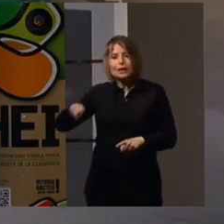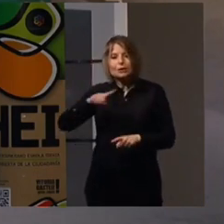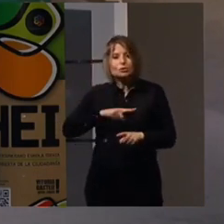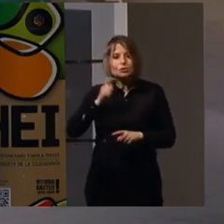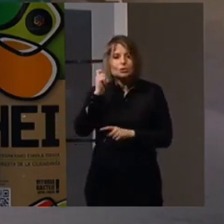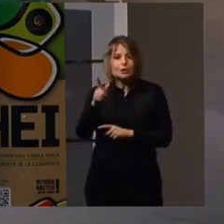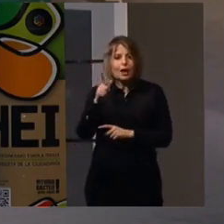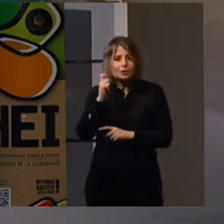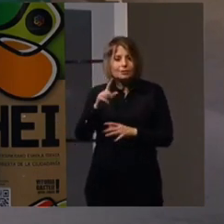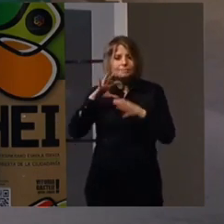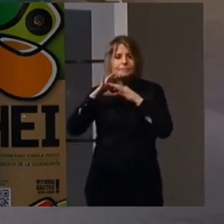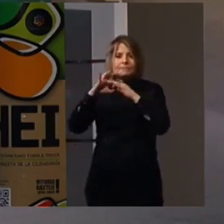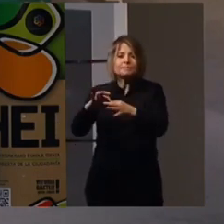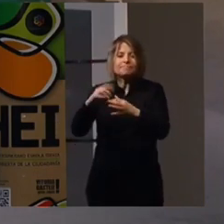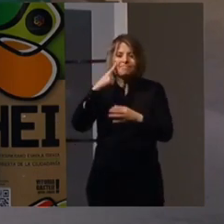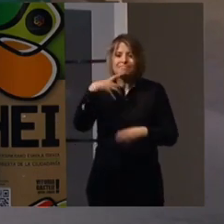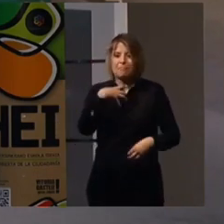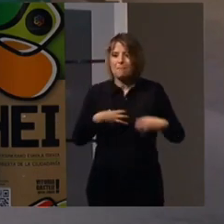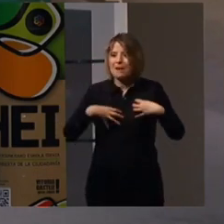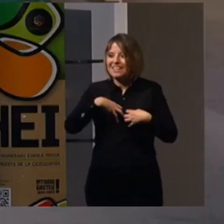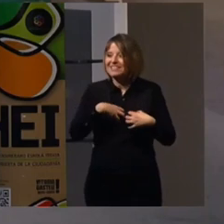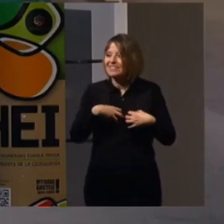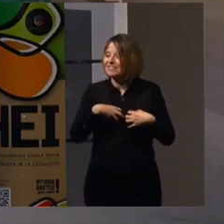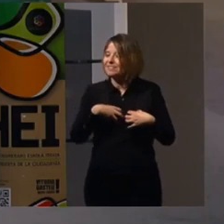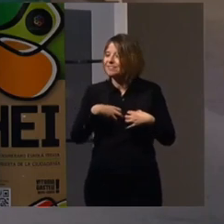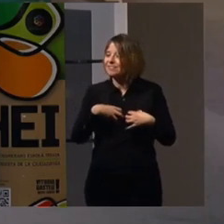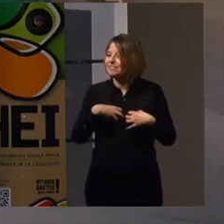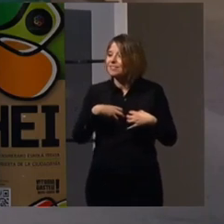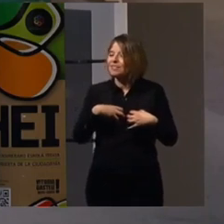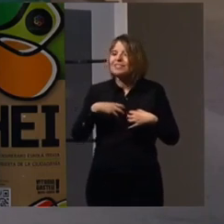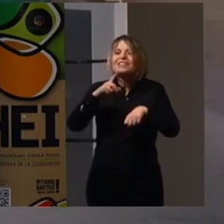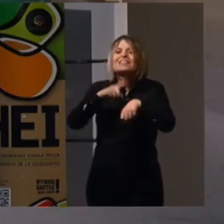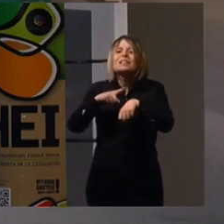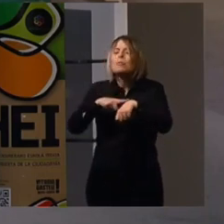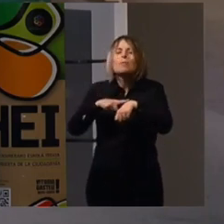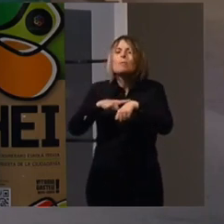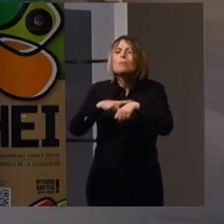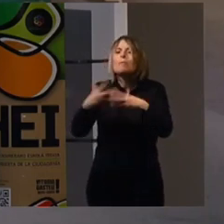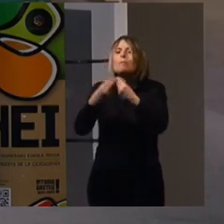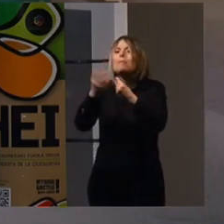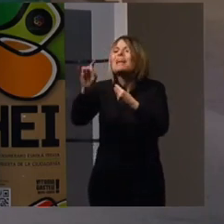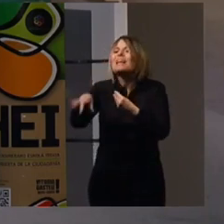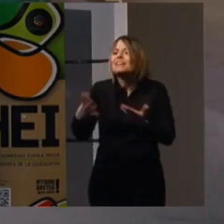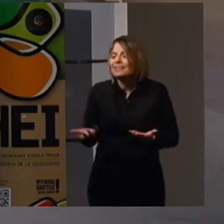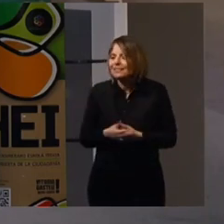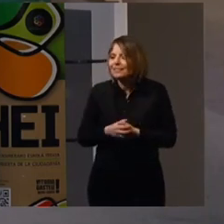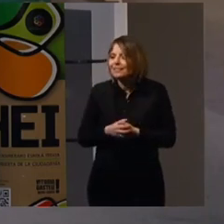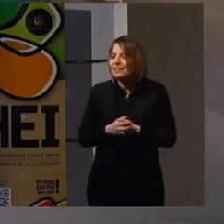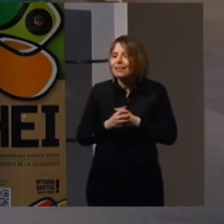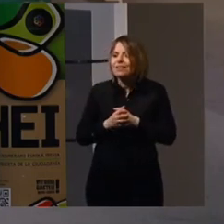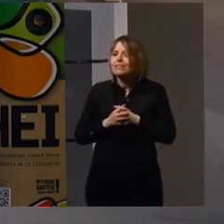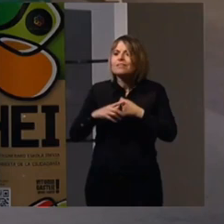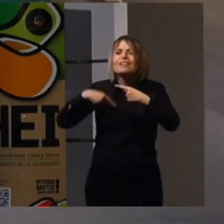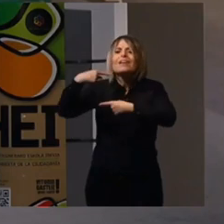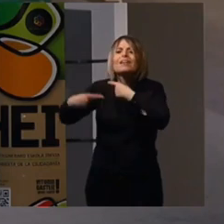muy característica, que tiene que ver con este malestar, es ¿para quién es tu tiempo? ¿Vale? ¿Tu día a día? ¿Para quién